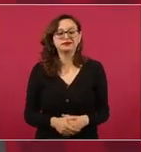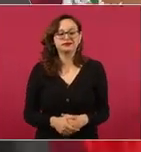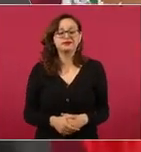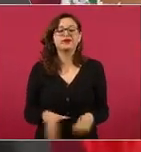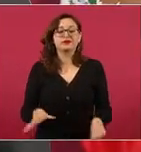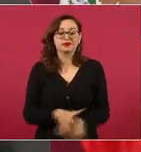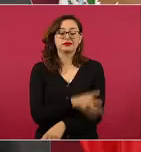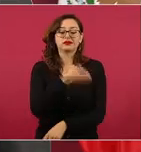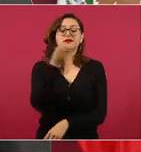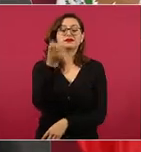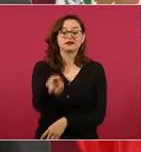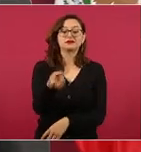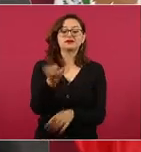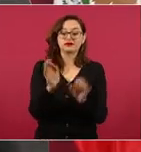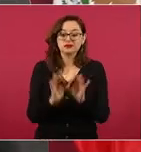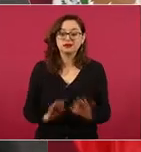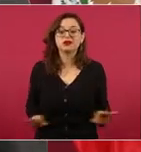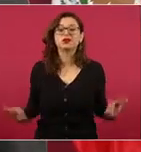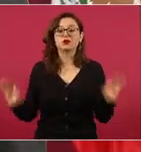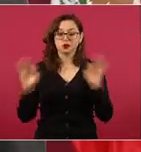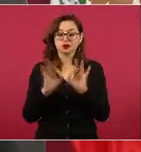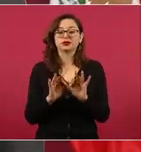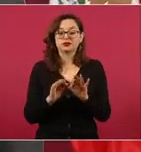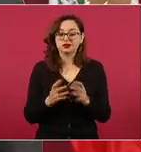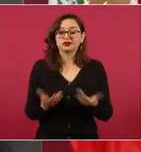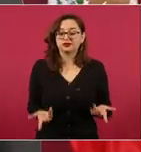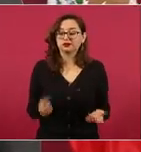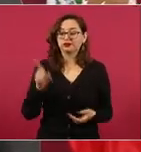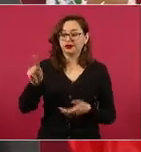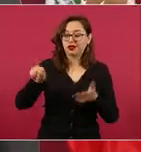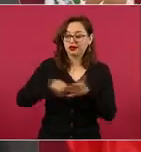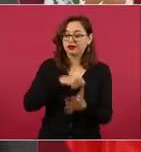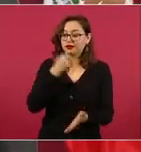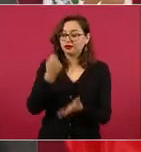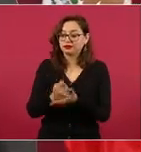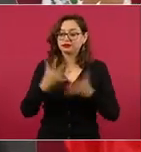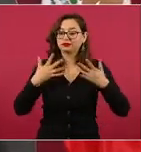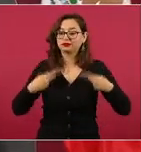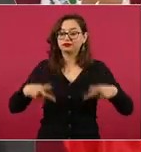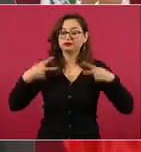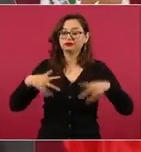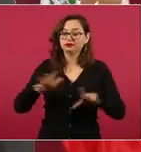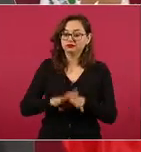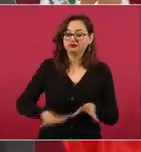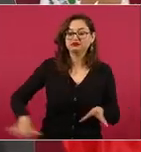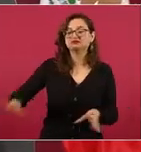Por eso, mi reconocimiento al pueblo de Tamaulipas.